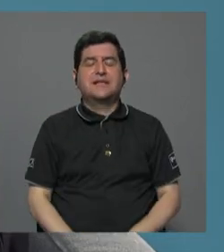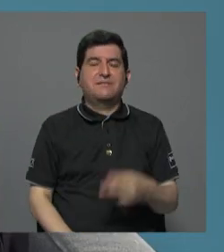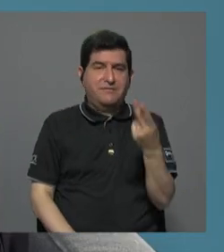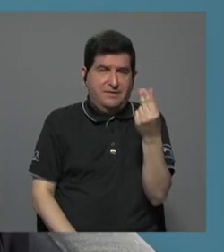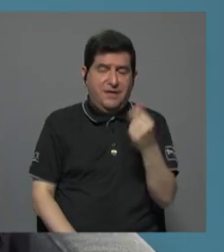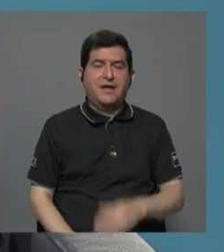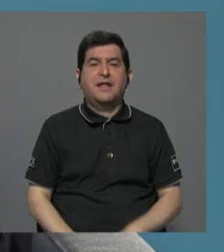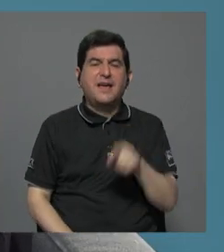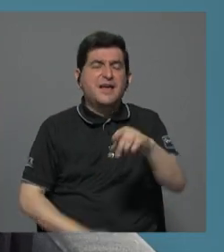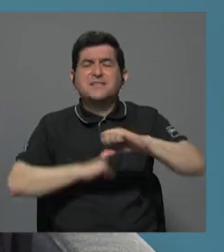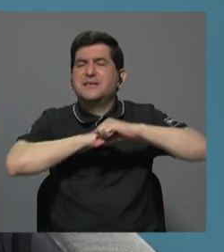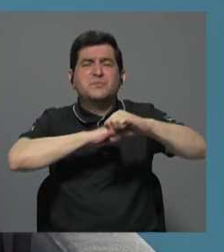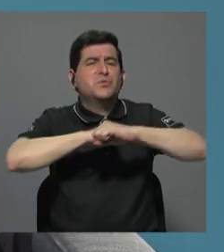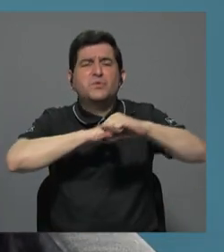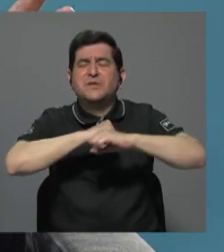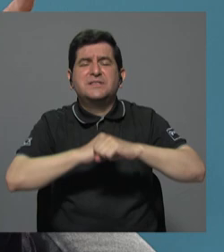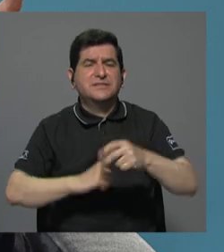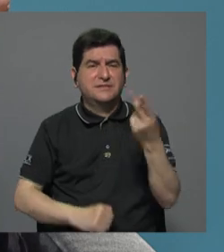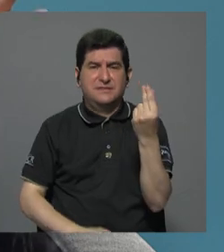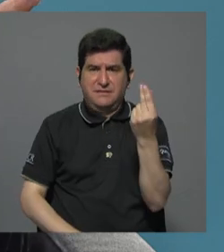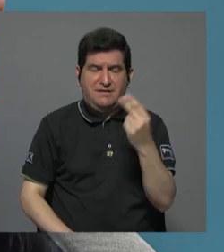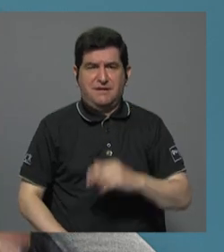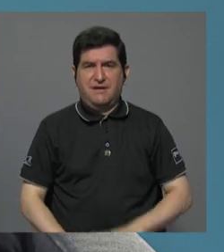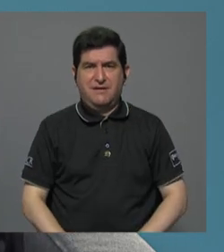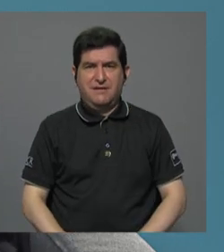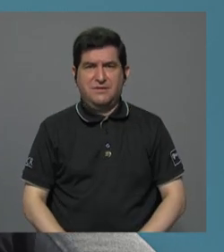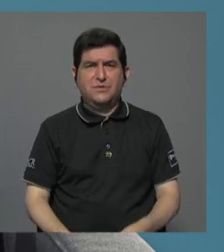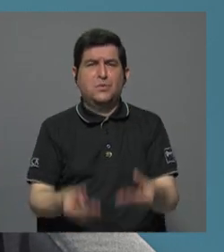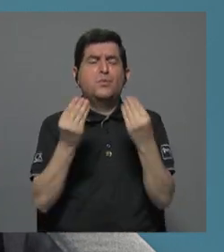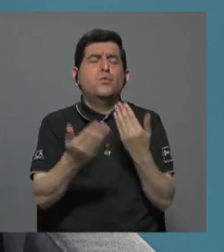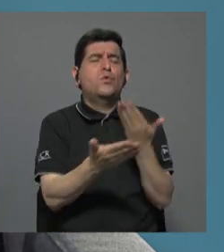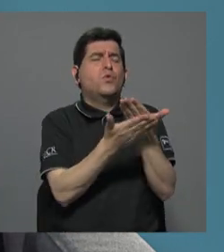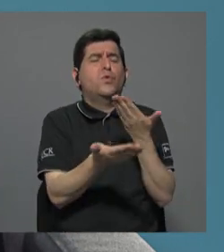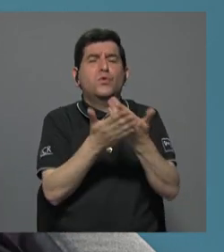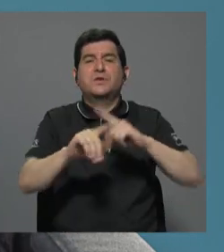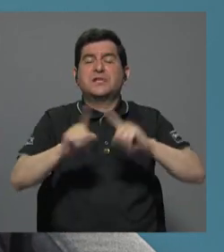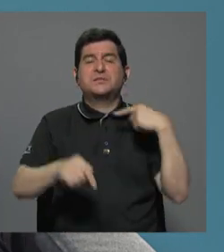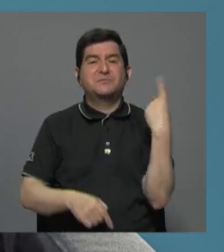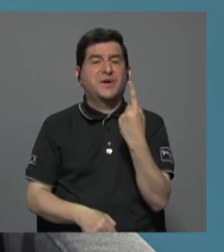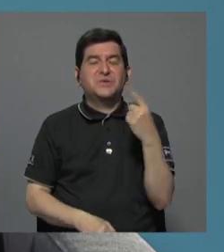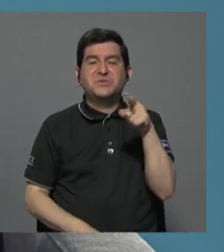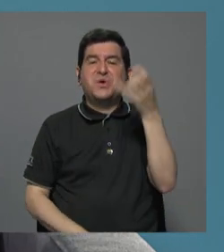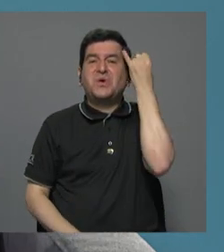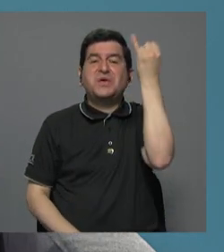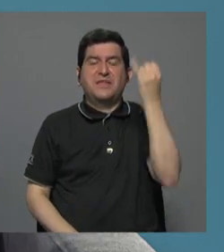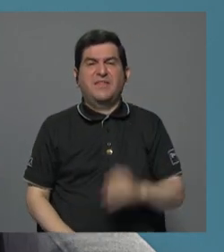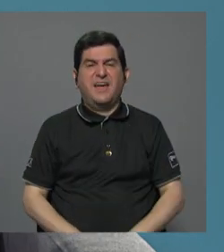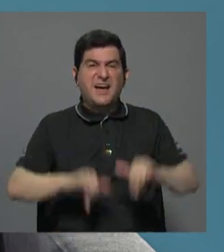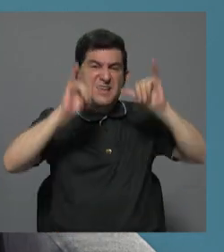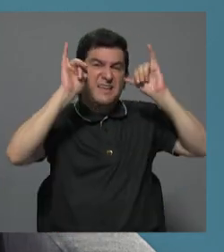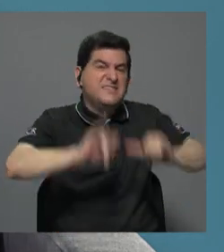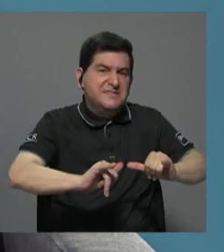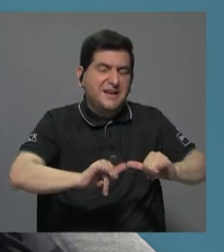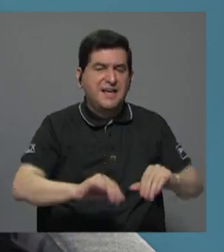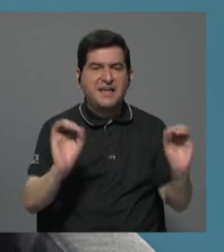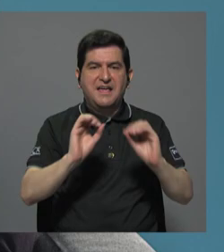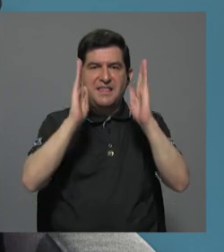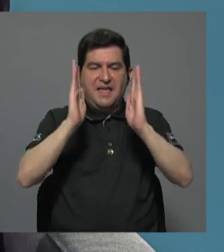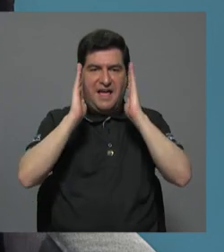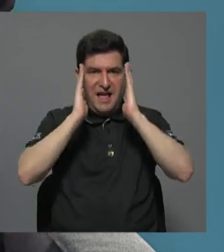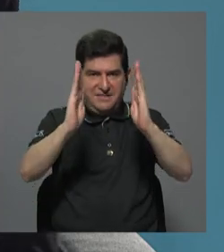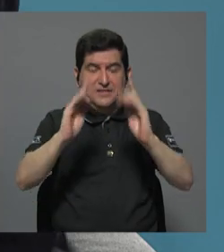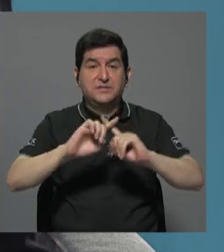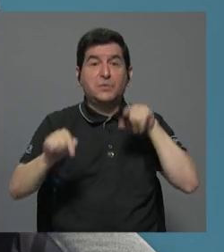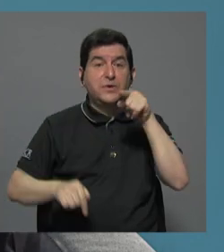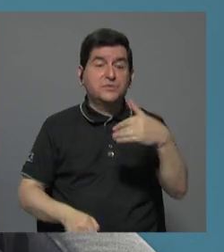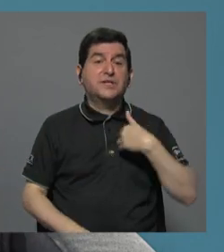básicamente y bueno finalmente se han hecho muchas propuestas pero se han quedado allí y siguen quedándose allí y nadie lo aborda pero